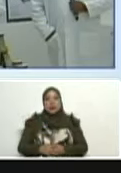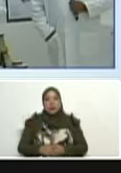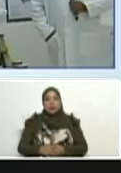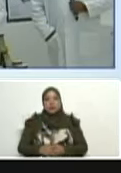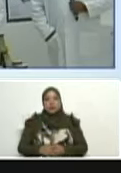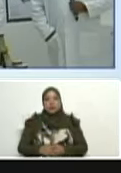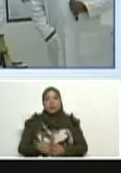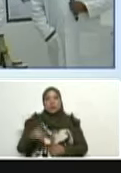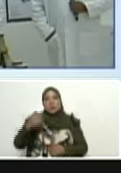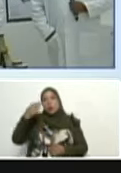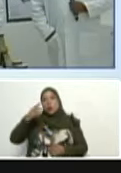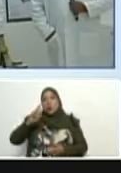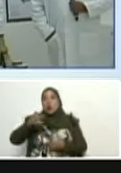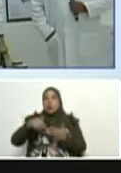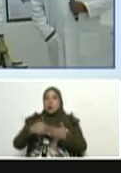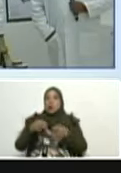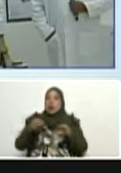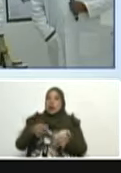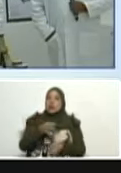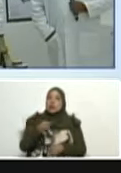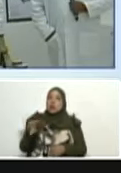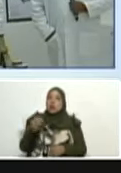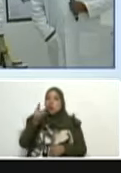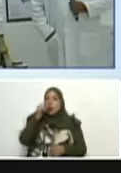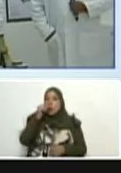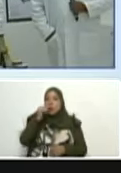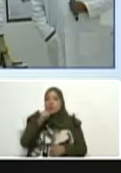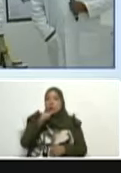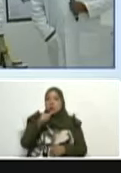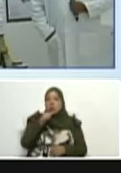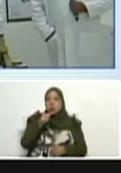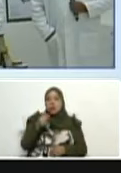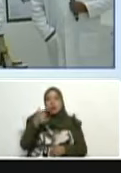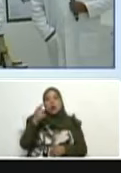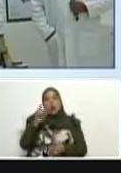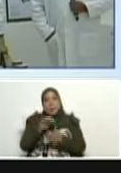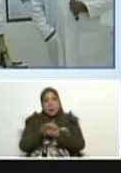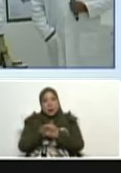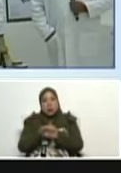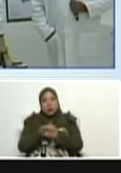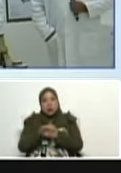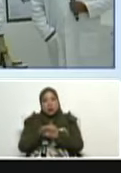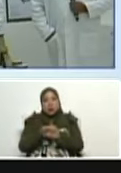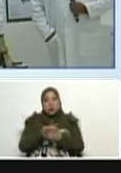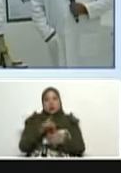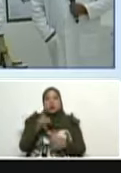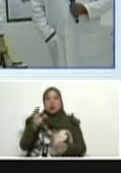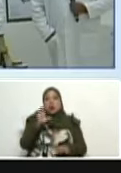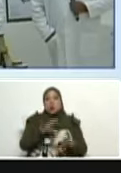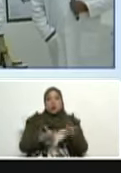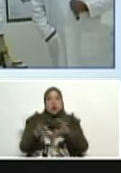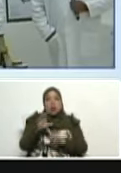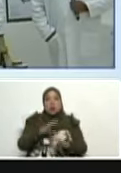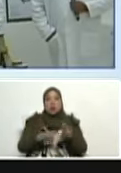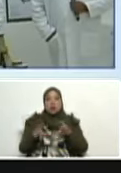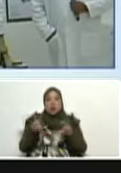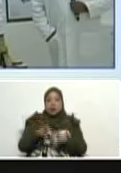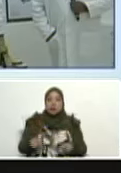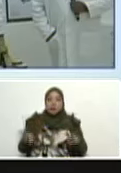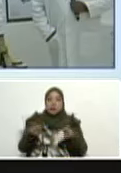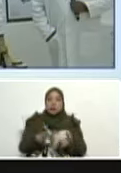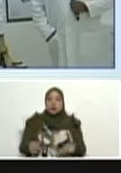cuando llegamos allá. Excelente. Doctor Dorta, doctor Quintero, doctora Gutiérrez, científicos,